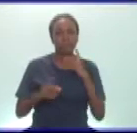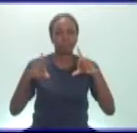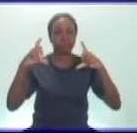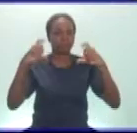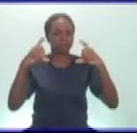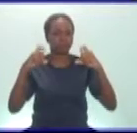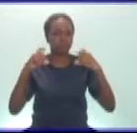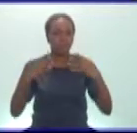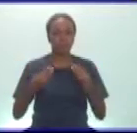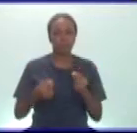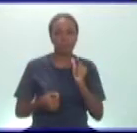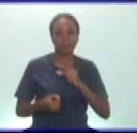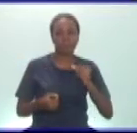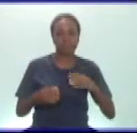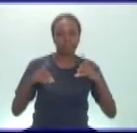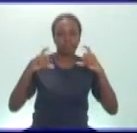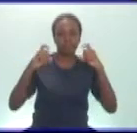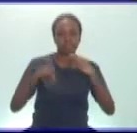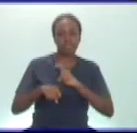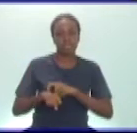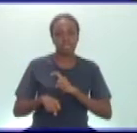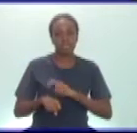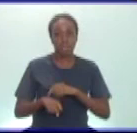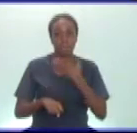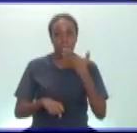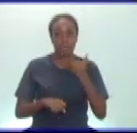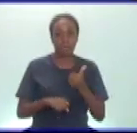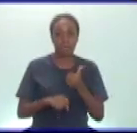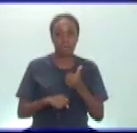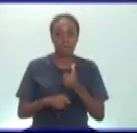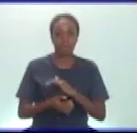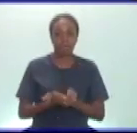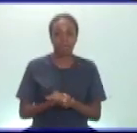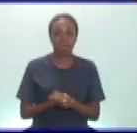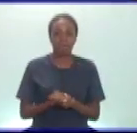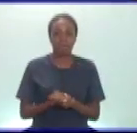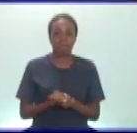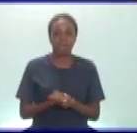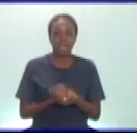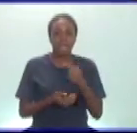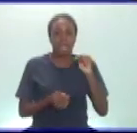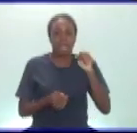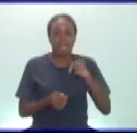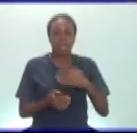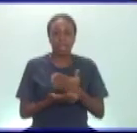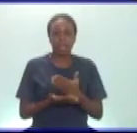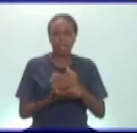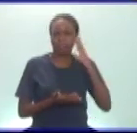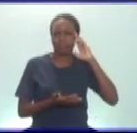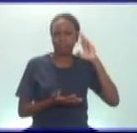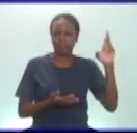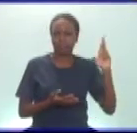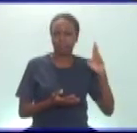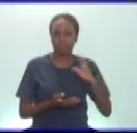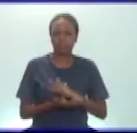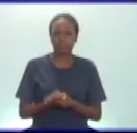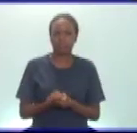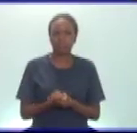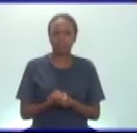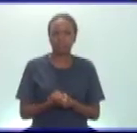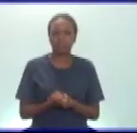hacen, en aras de ganar el tiempo. Y, porque además estamos recordando contenido. Dice el primer